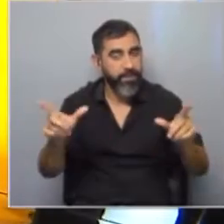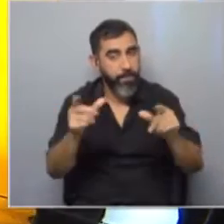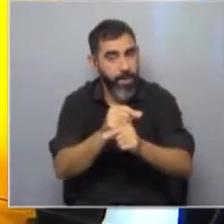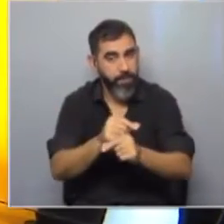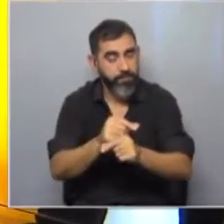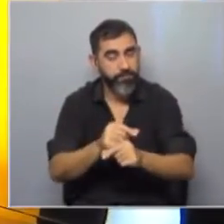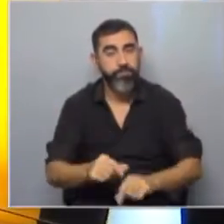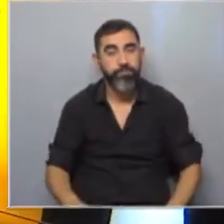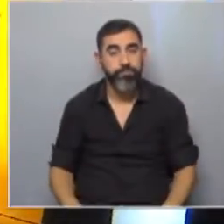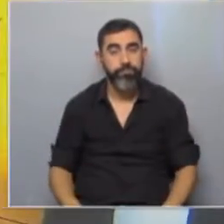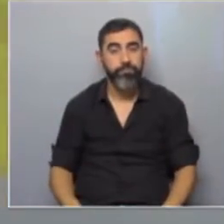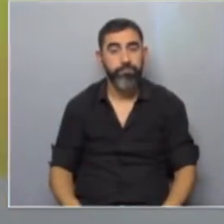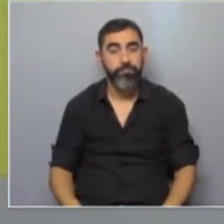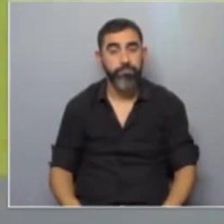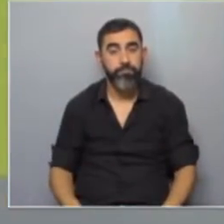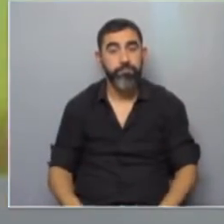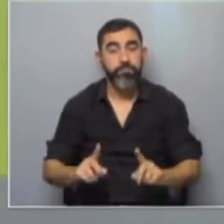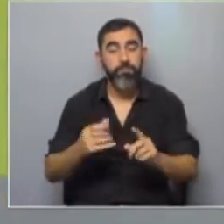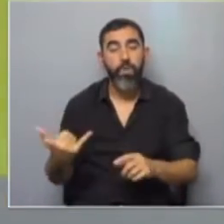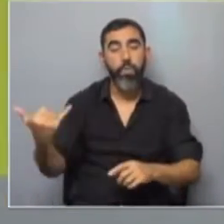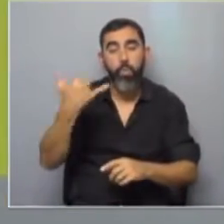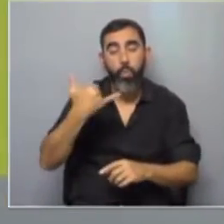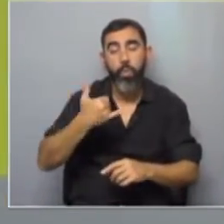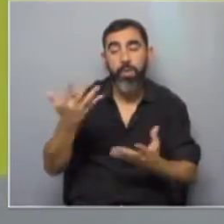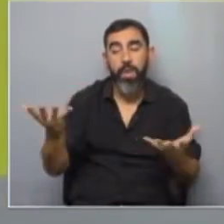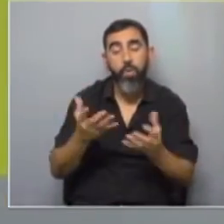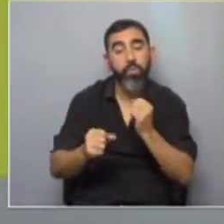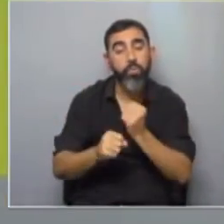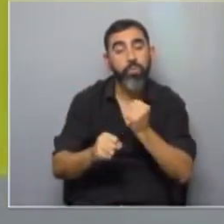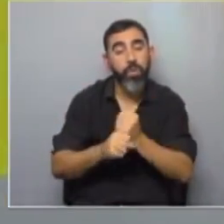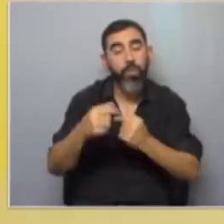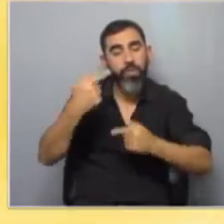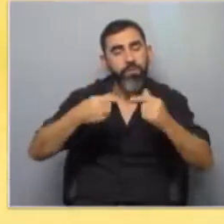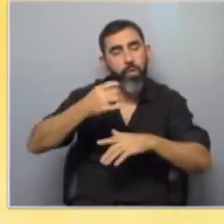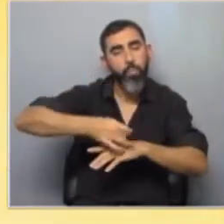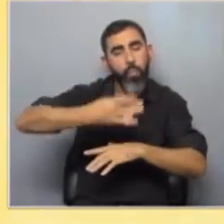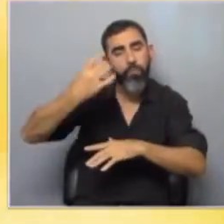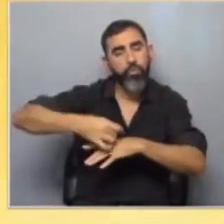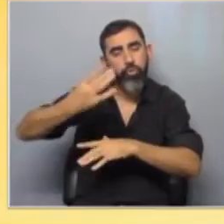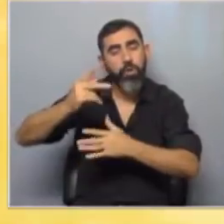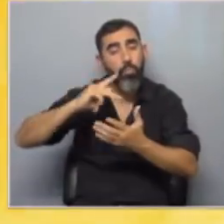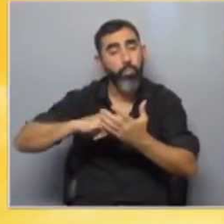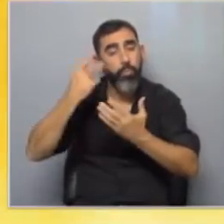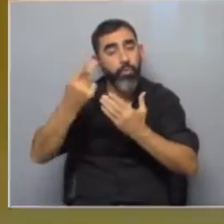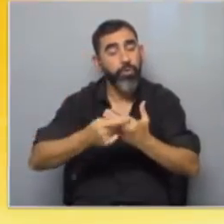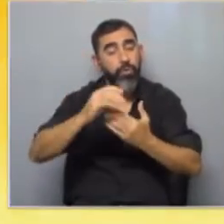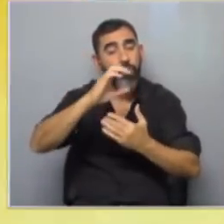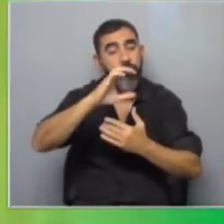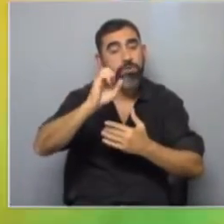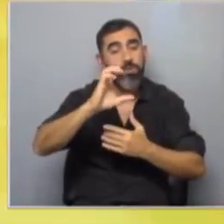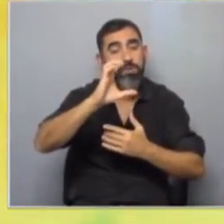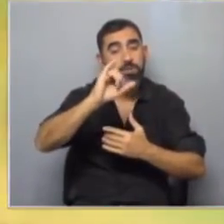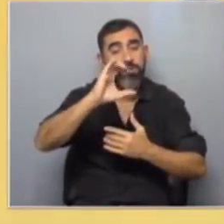lado, ¿no? Exactamente, y actualmente, bueno, nos contaba Lucía que están en un trabajo interdisciplinario, un proyecto CSIC